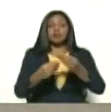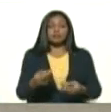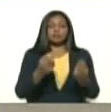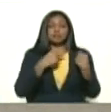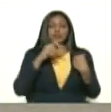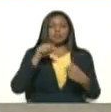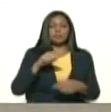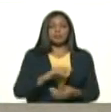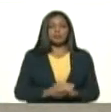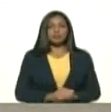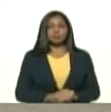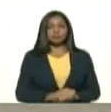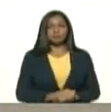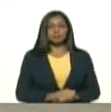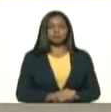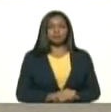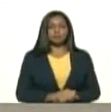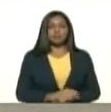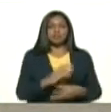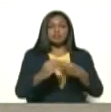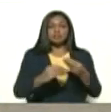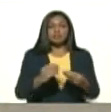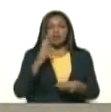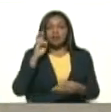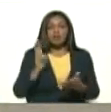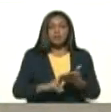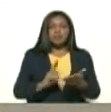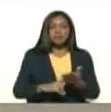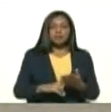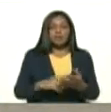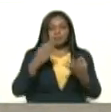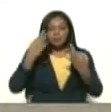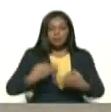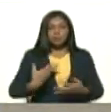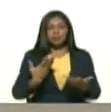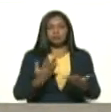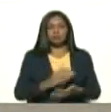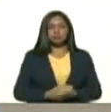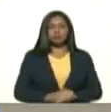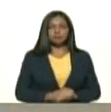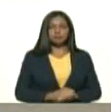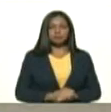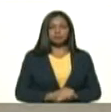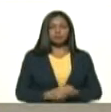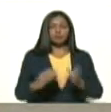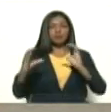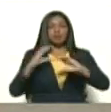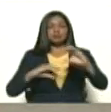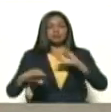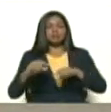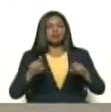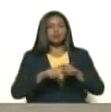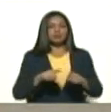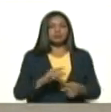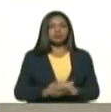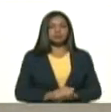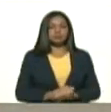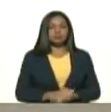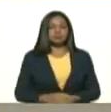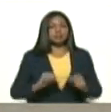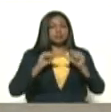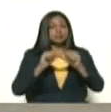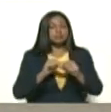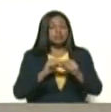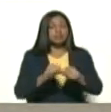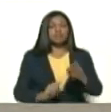de sus acciones. Hay que actuar con la verdad, con la certeza, con la ciencia. Y seguir